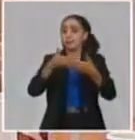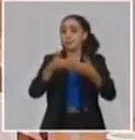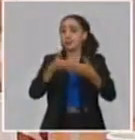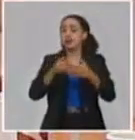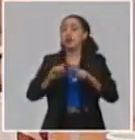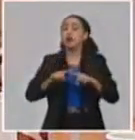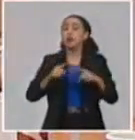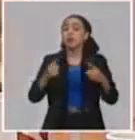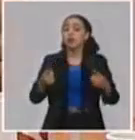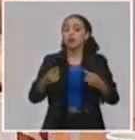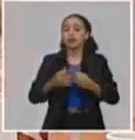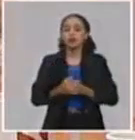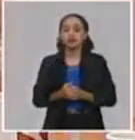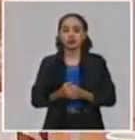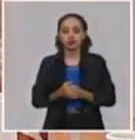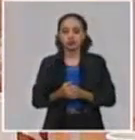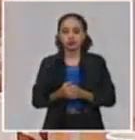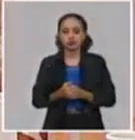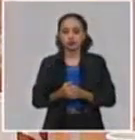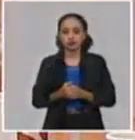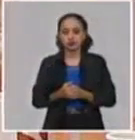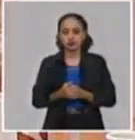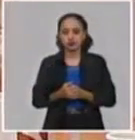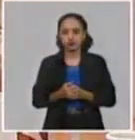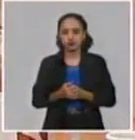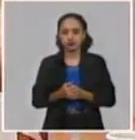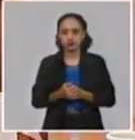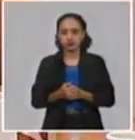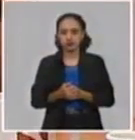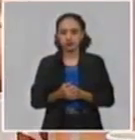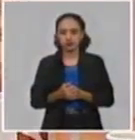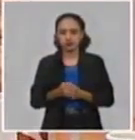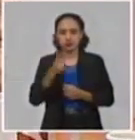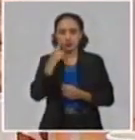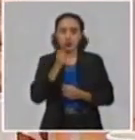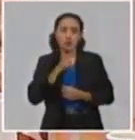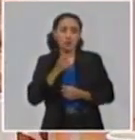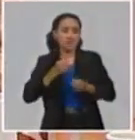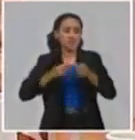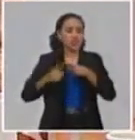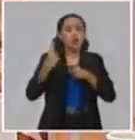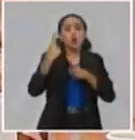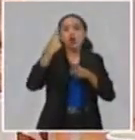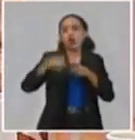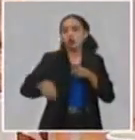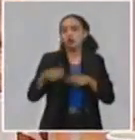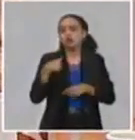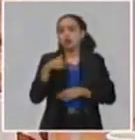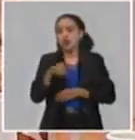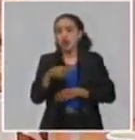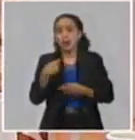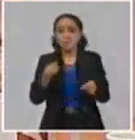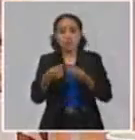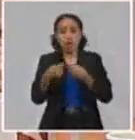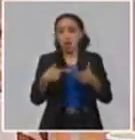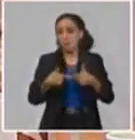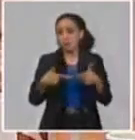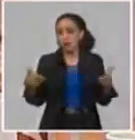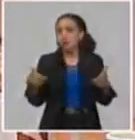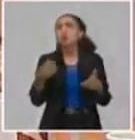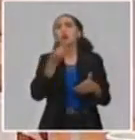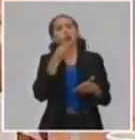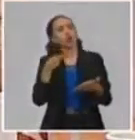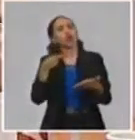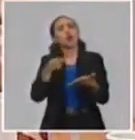porque lo normal es que tú no tengas que importar una cosa, tú vas al mercado mayorista y la compras, ahí